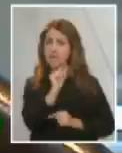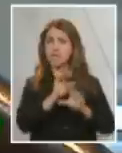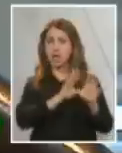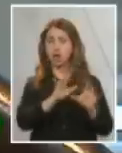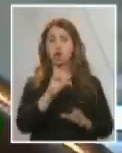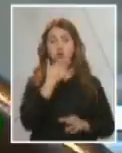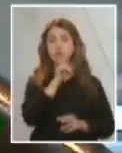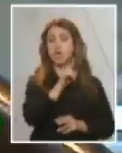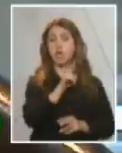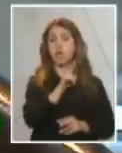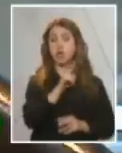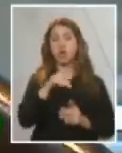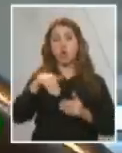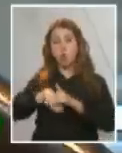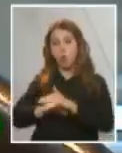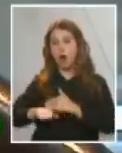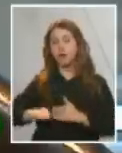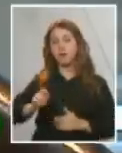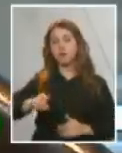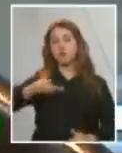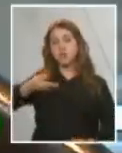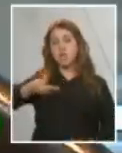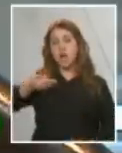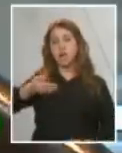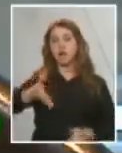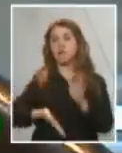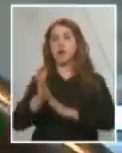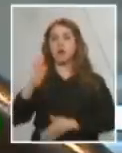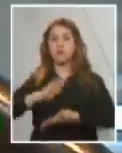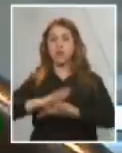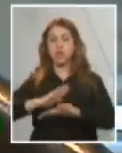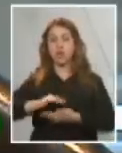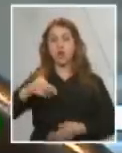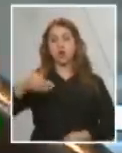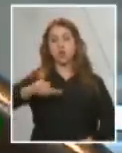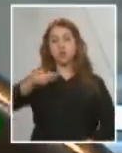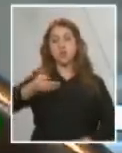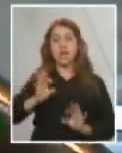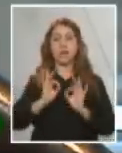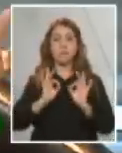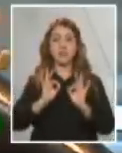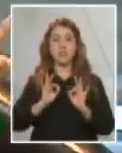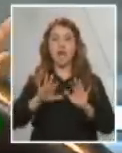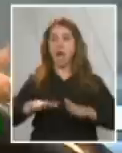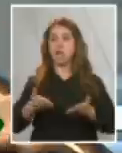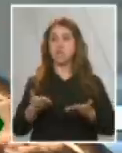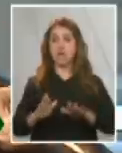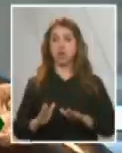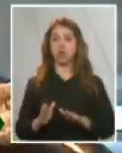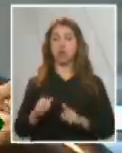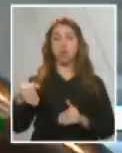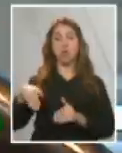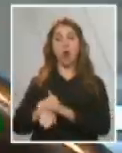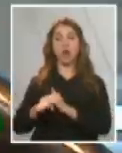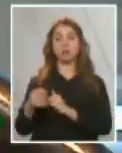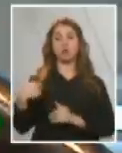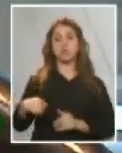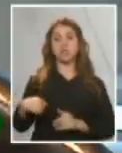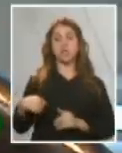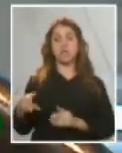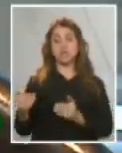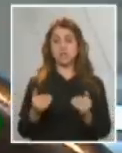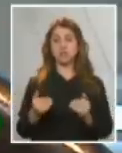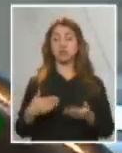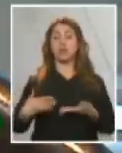cosas, ellos se lo llevan en el bolsillo, en la mochila, van a un carrete, van a un asado y llevan lo que necesitan. Entonces te da